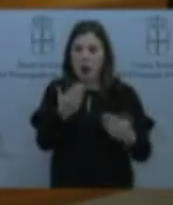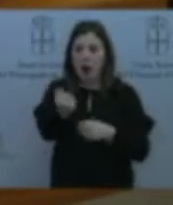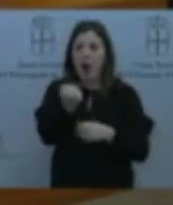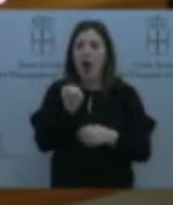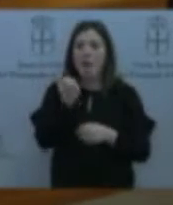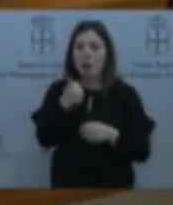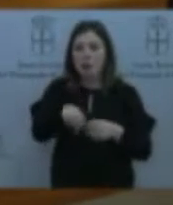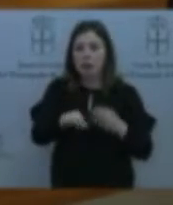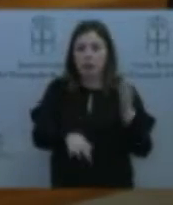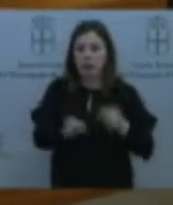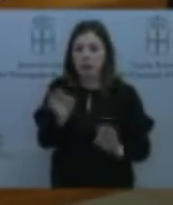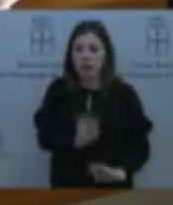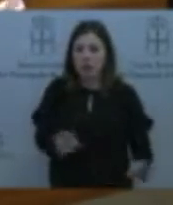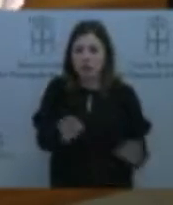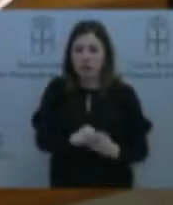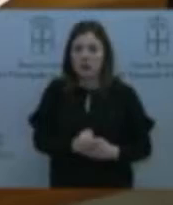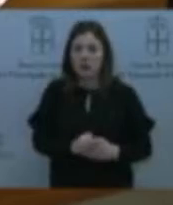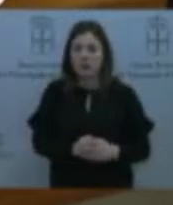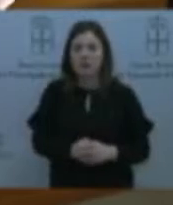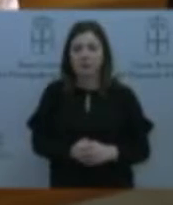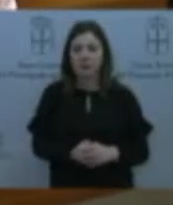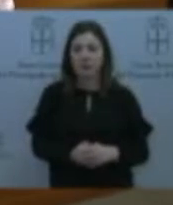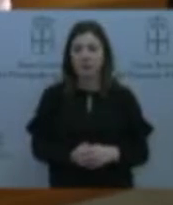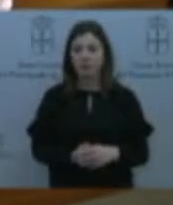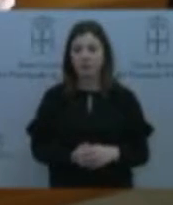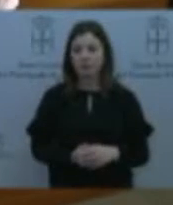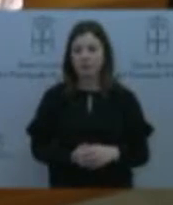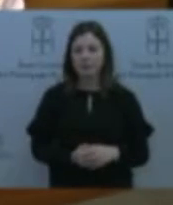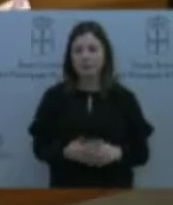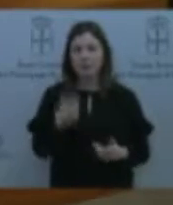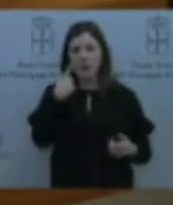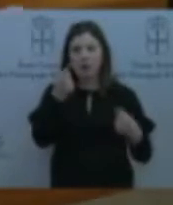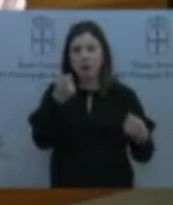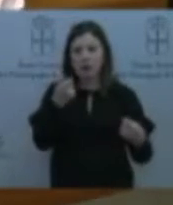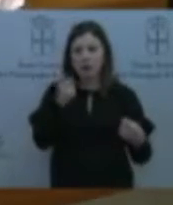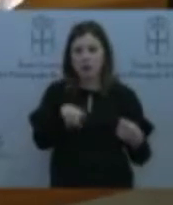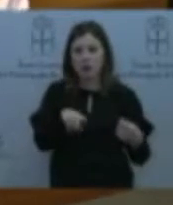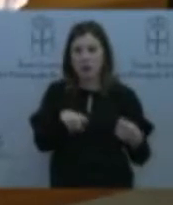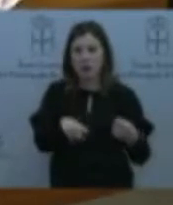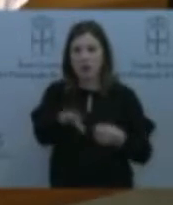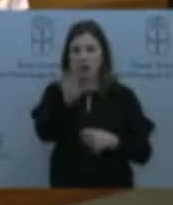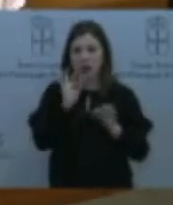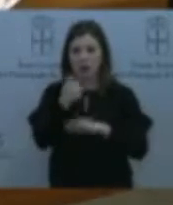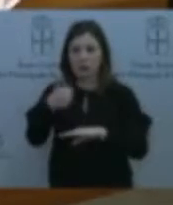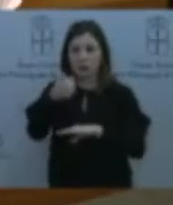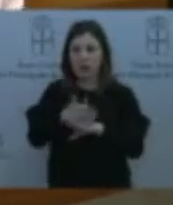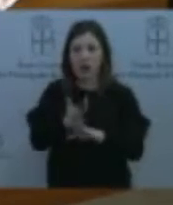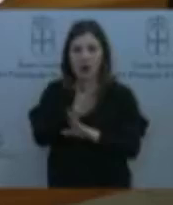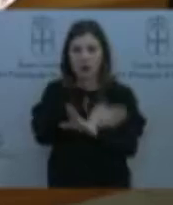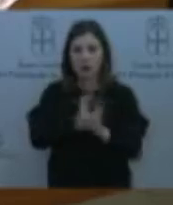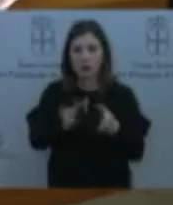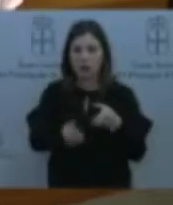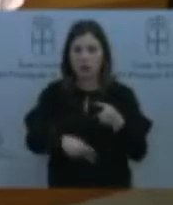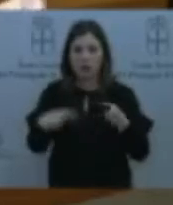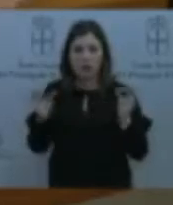de Asturias. Control de idoneidad antes de elegir altos cargos en la Junta General, nada. Consejo Consultivo, Fundación Cajastur, se lo recuerdo